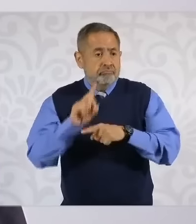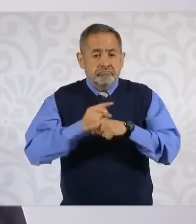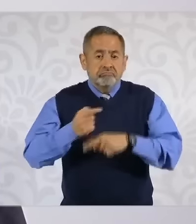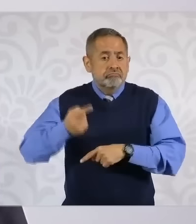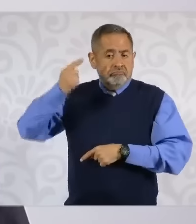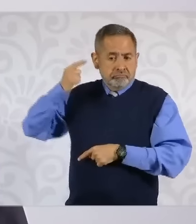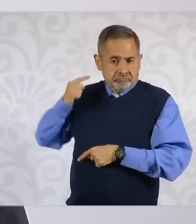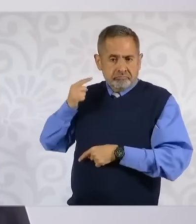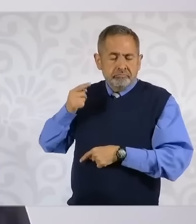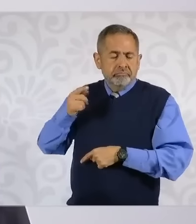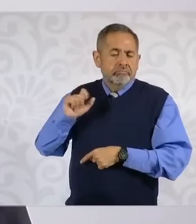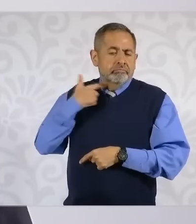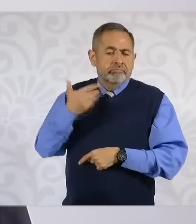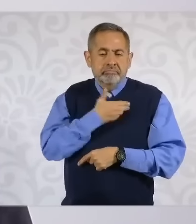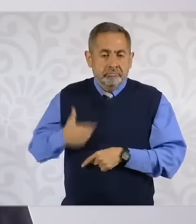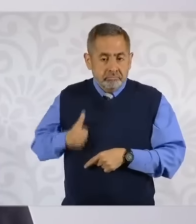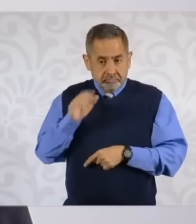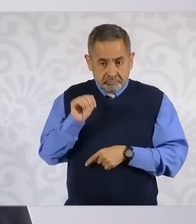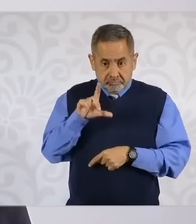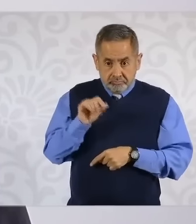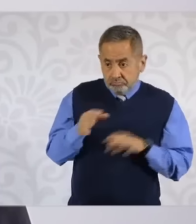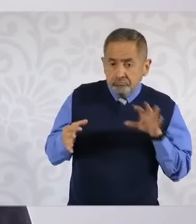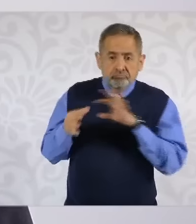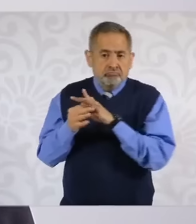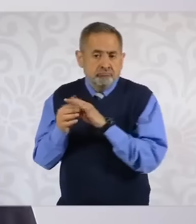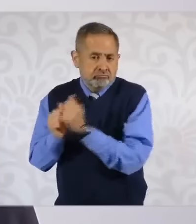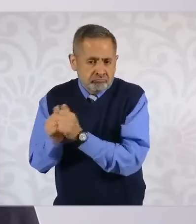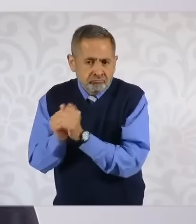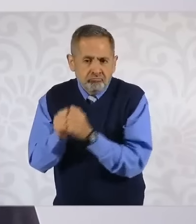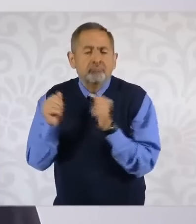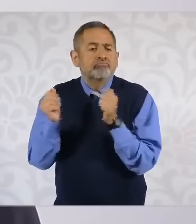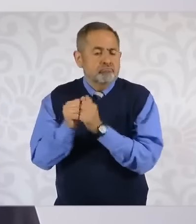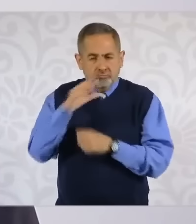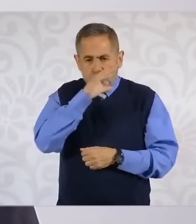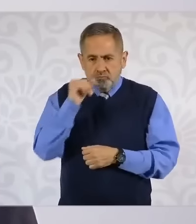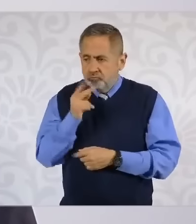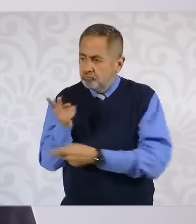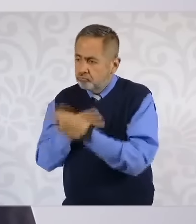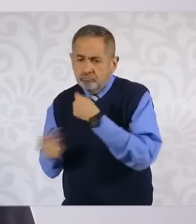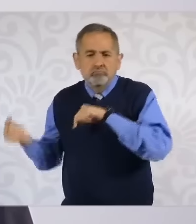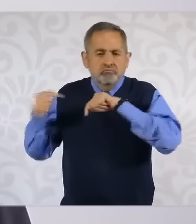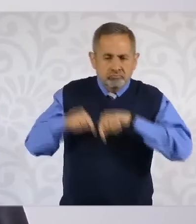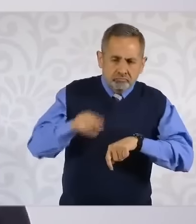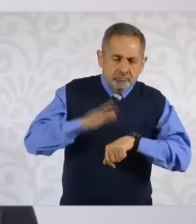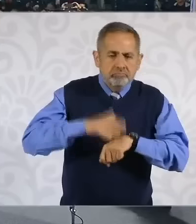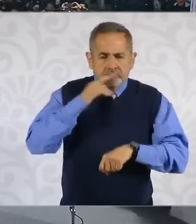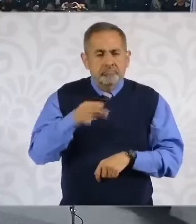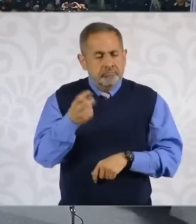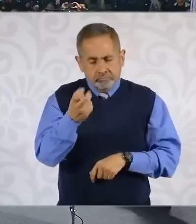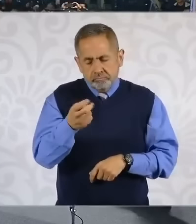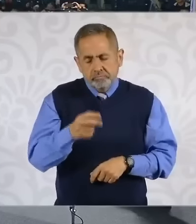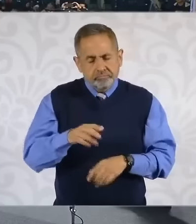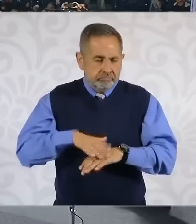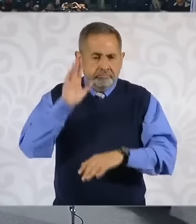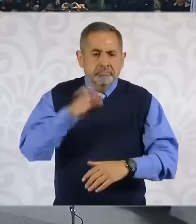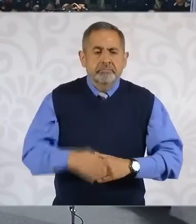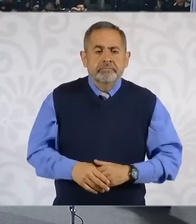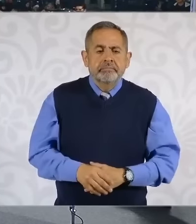que promovió el presidente Andrés Manuel López Obrador, que llegaran médicos cubanos a México.